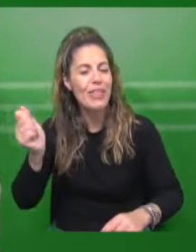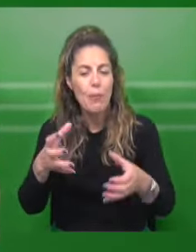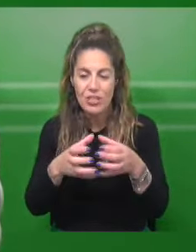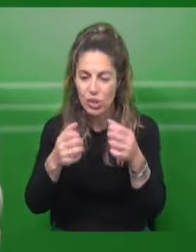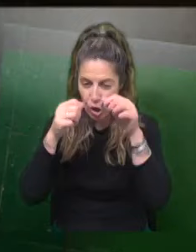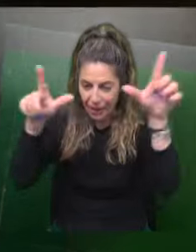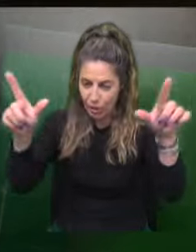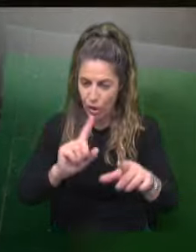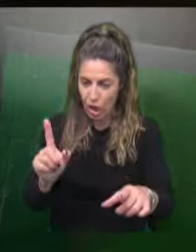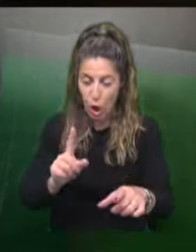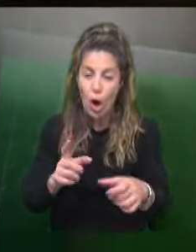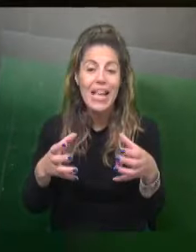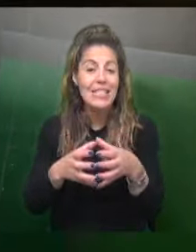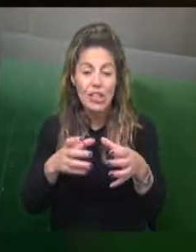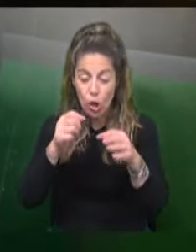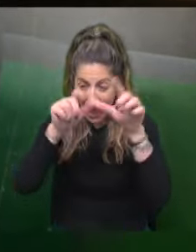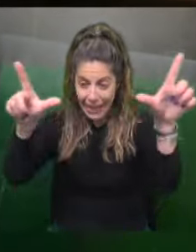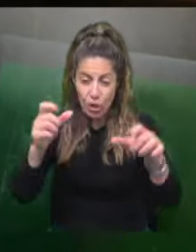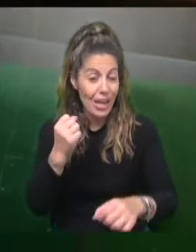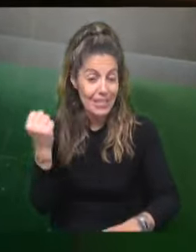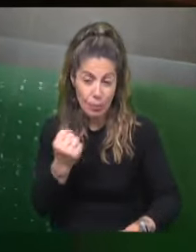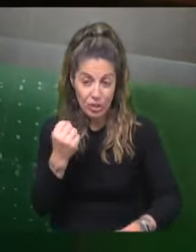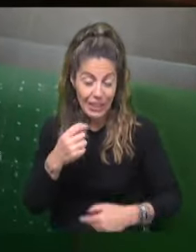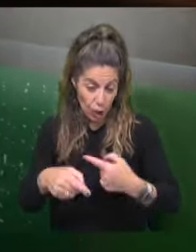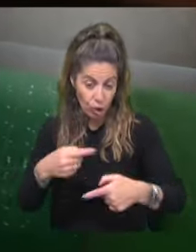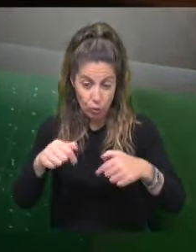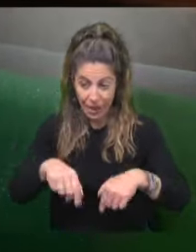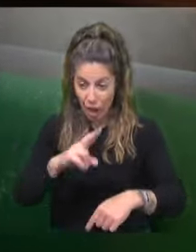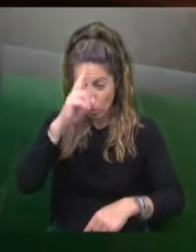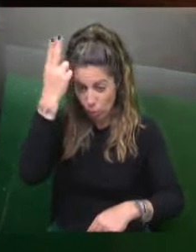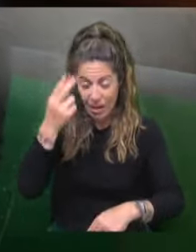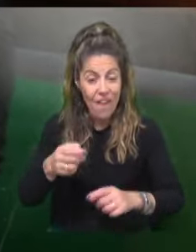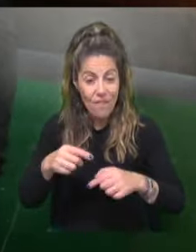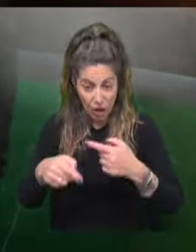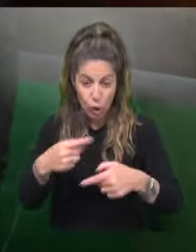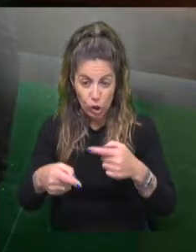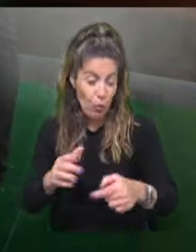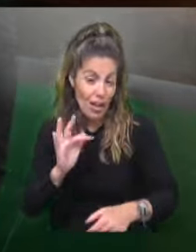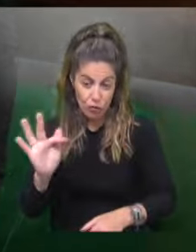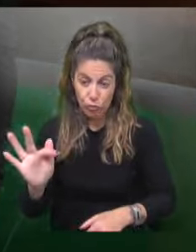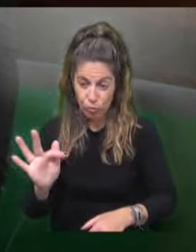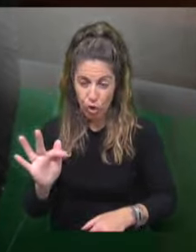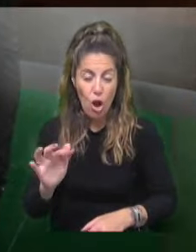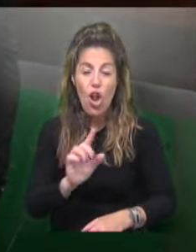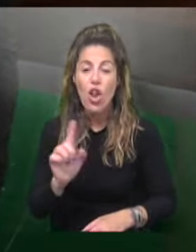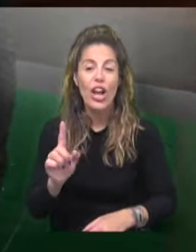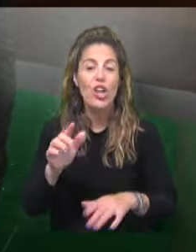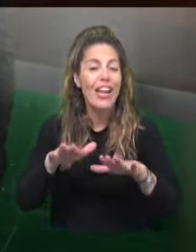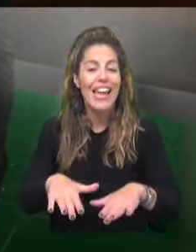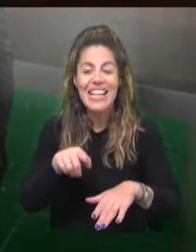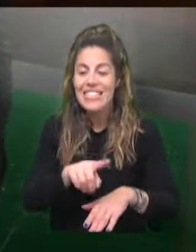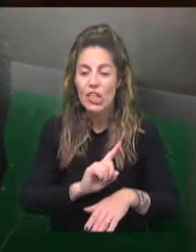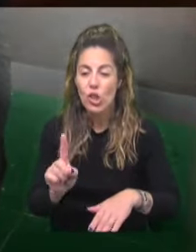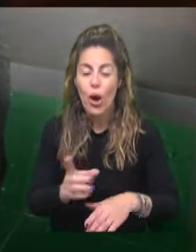agrícola no el sector agrícola es muy importante lo sigue siendo en Uruguay lo va a seguir siendo en el futuro lo que no tiene que quedar así